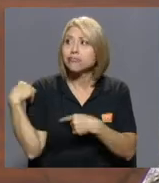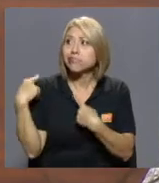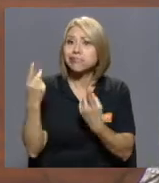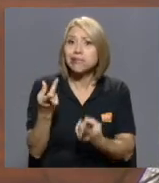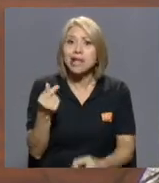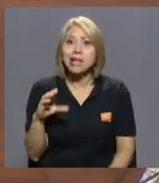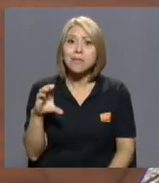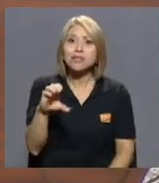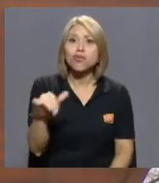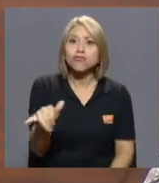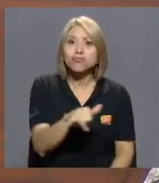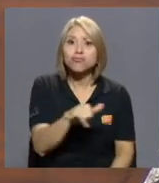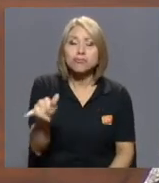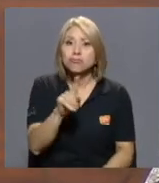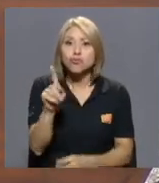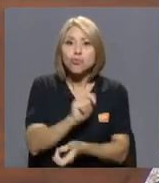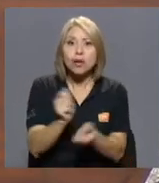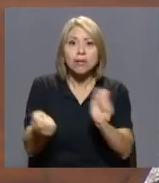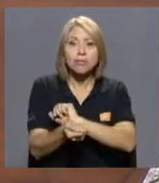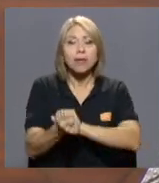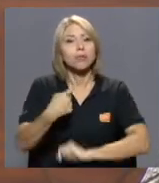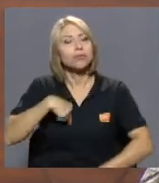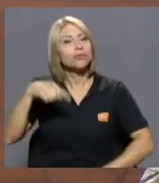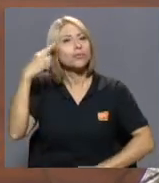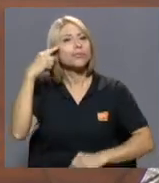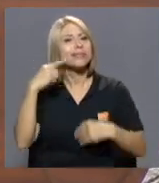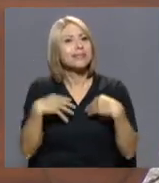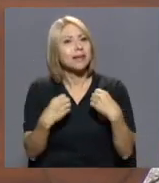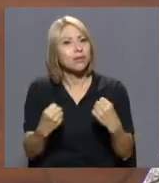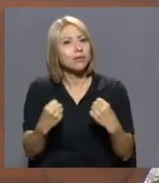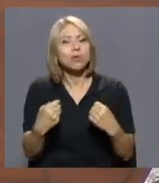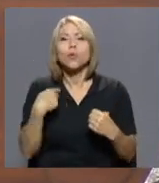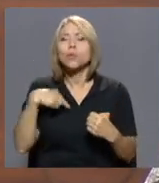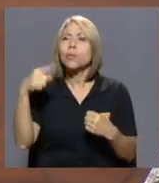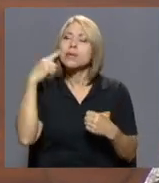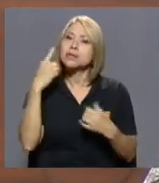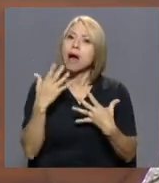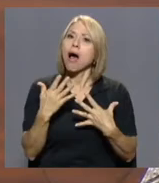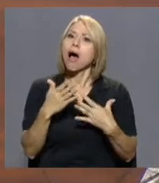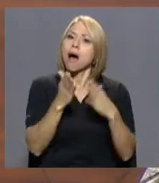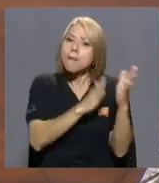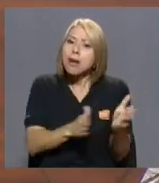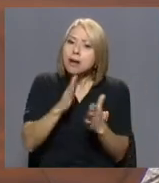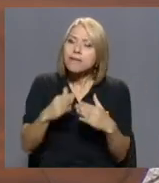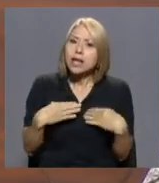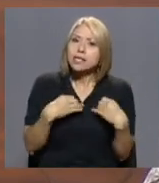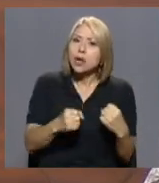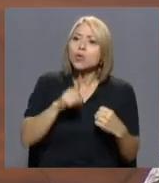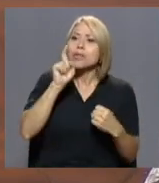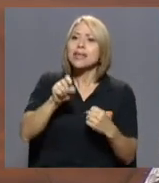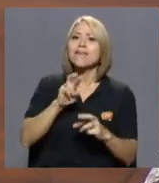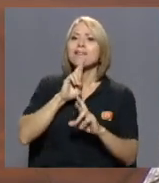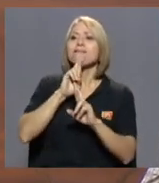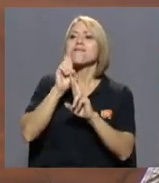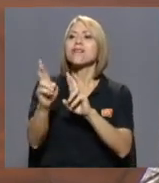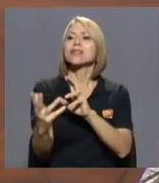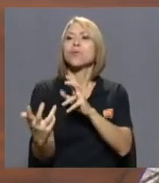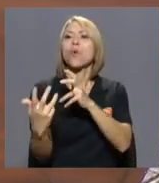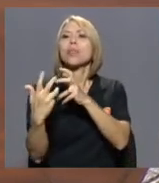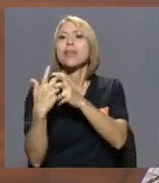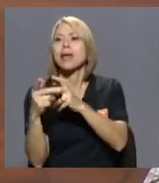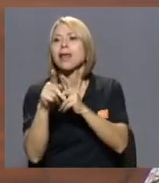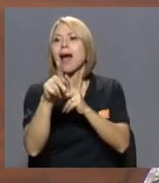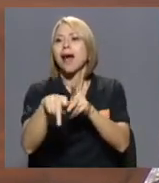uno piensa en salud, uno diría que la planificación en salud debería responder al perfil epidemiológico de la población, pero no está siendo así.